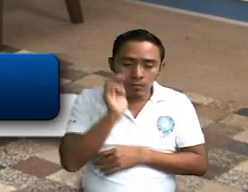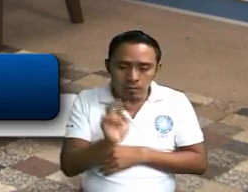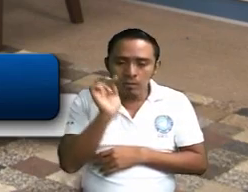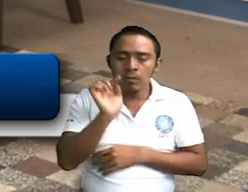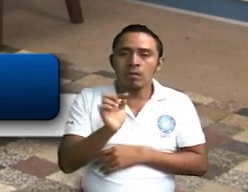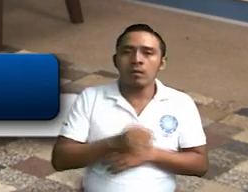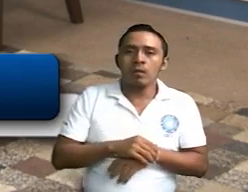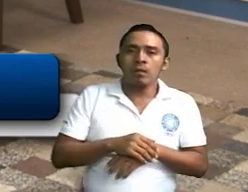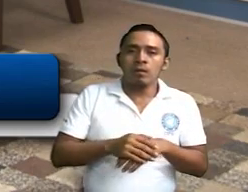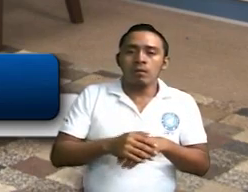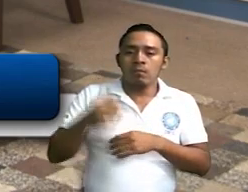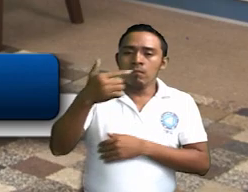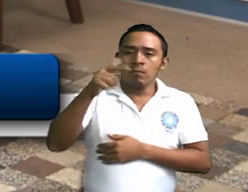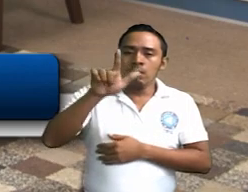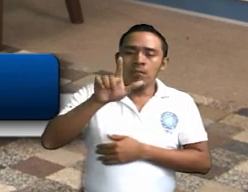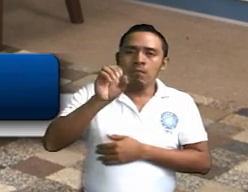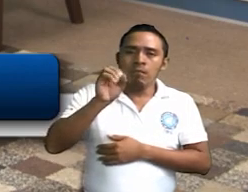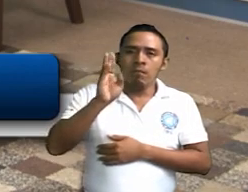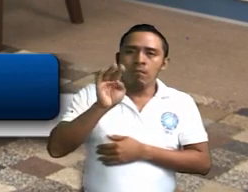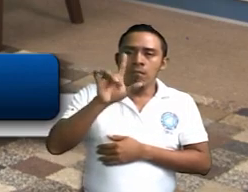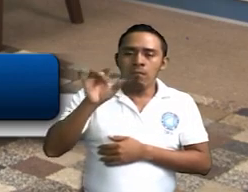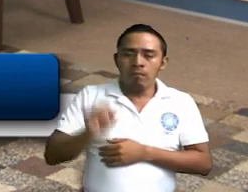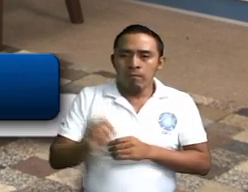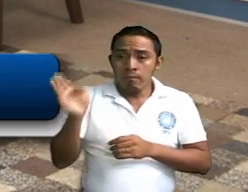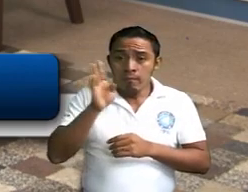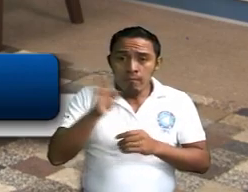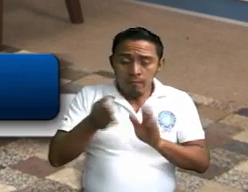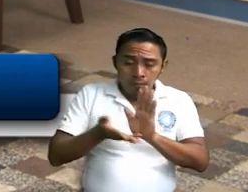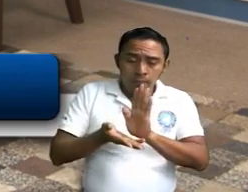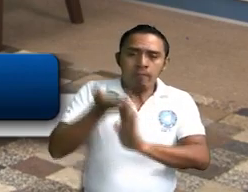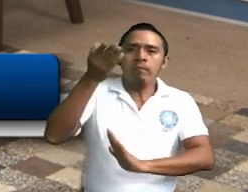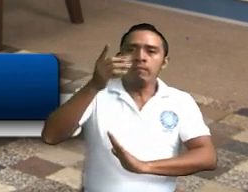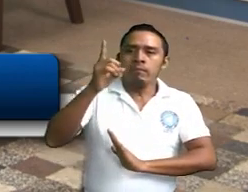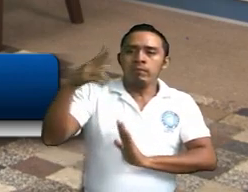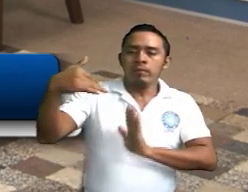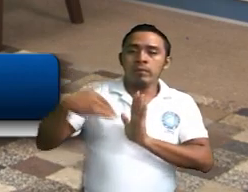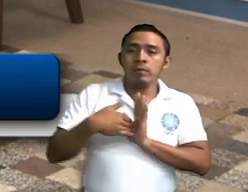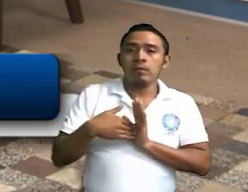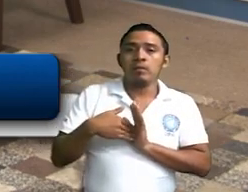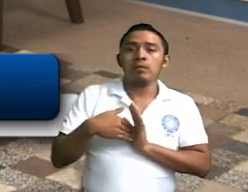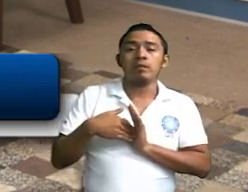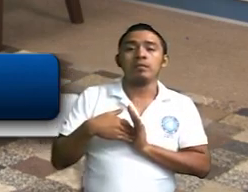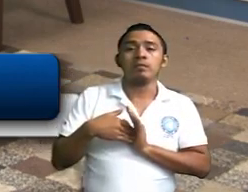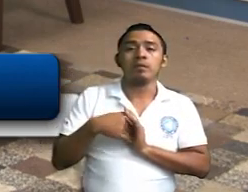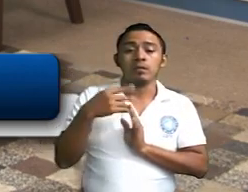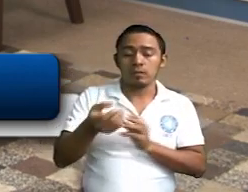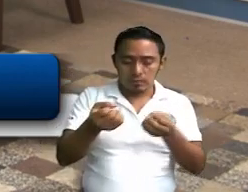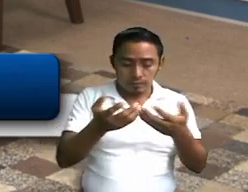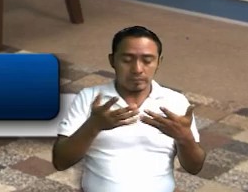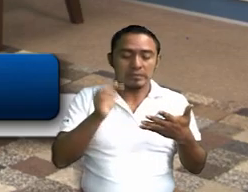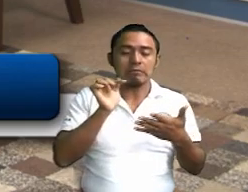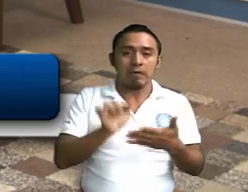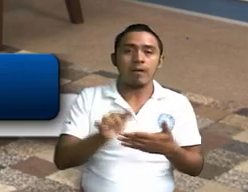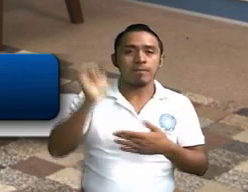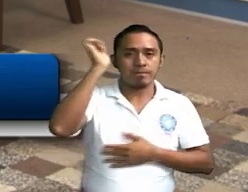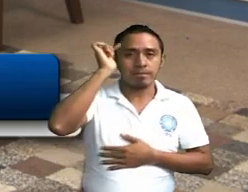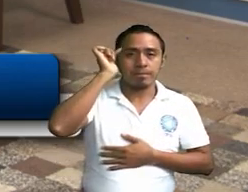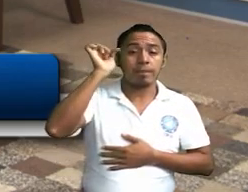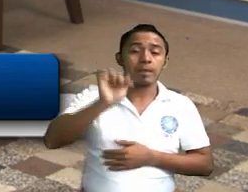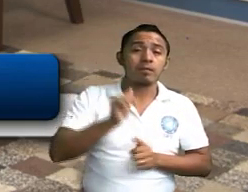la elevación de los glóbulos blancos por arriba de 12.000 por campo. Son datos que nos dan a nosotros pensar en